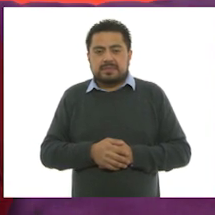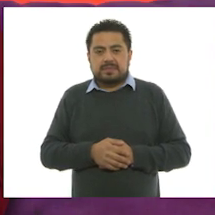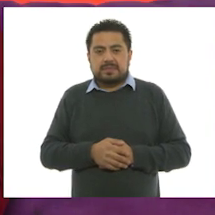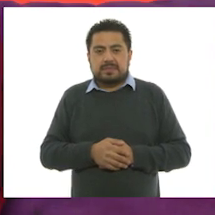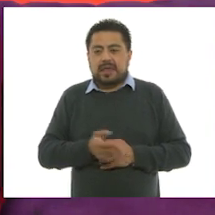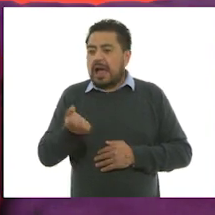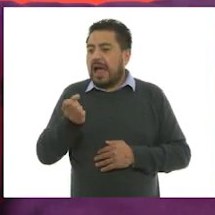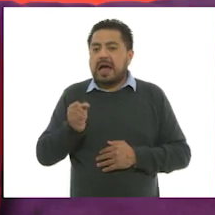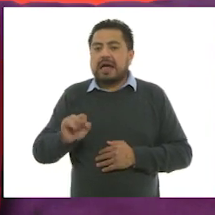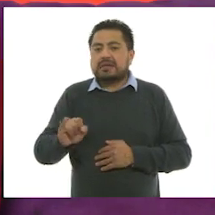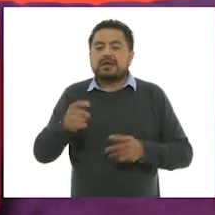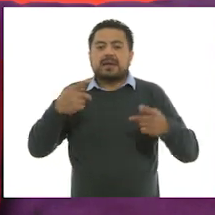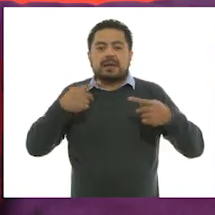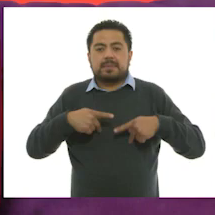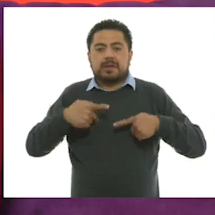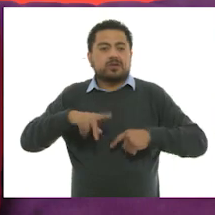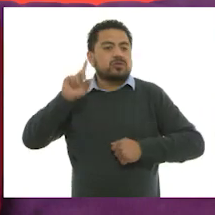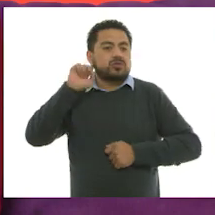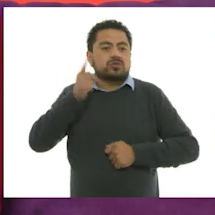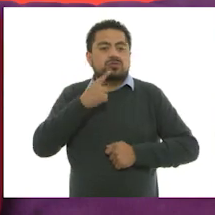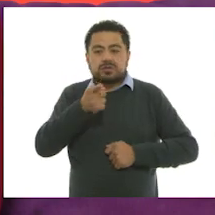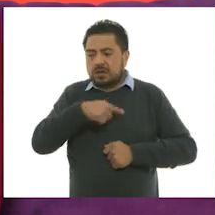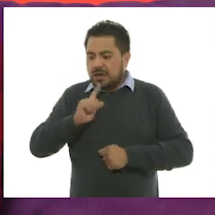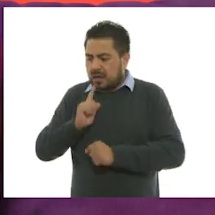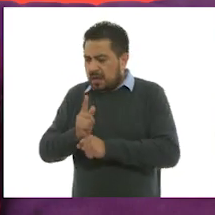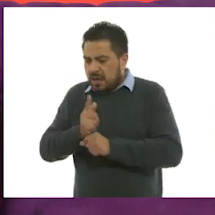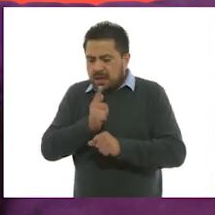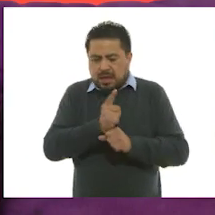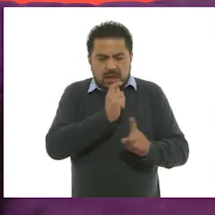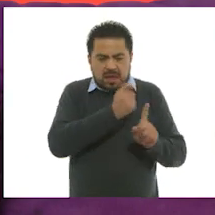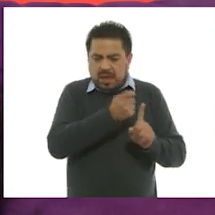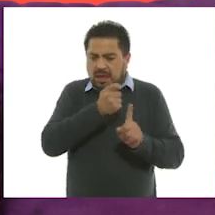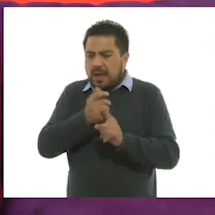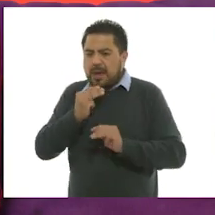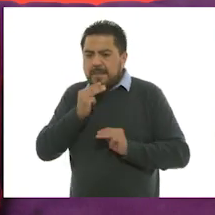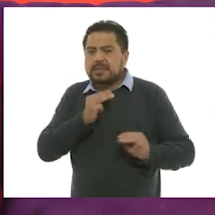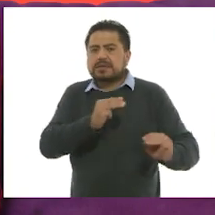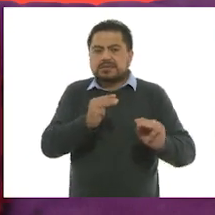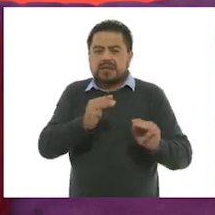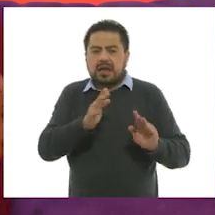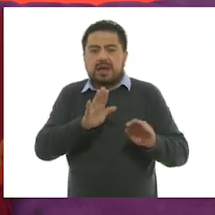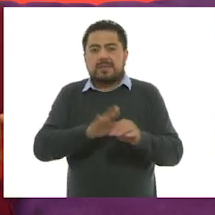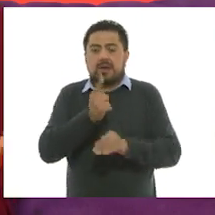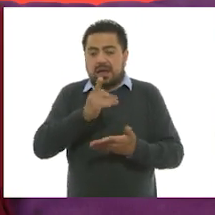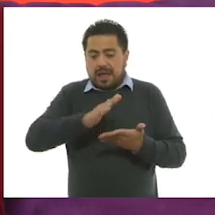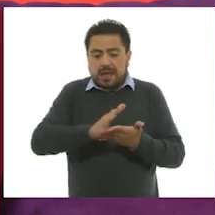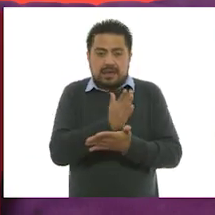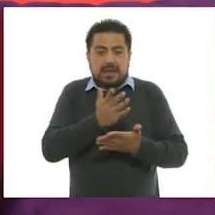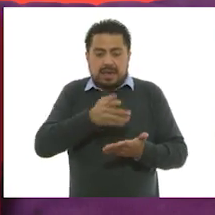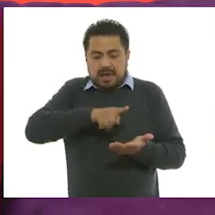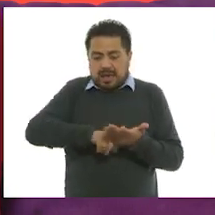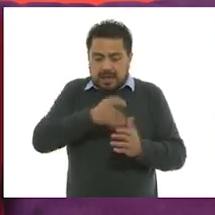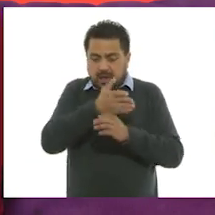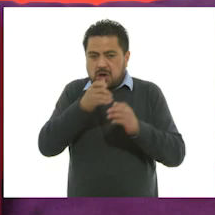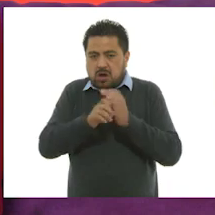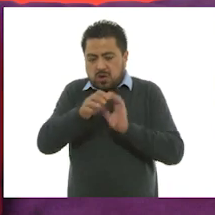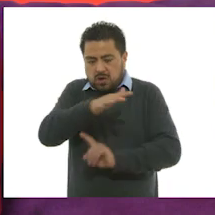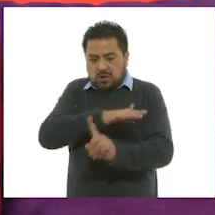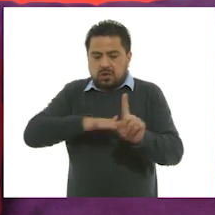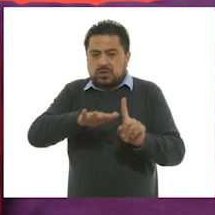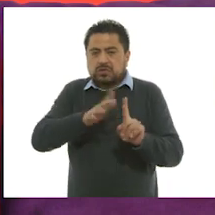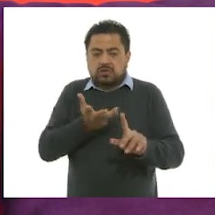De esta manera, las personas sordas van encontrando significados en los mensajes, porque además de tener elementos del